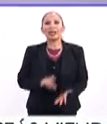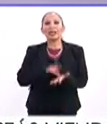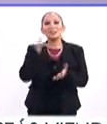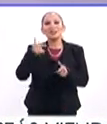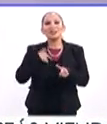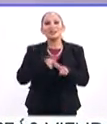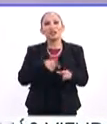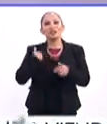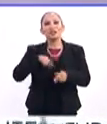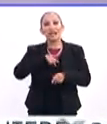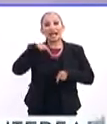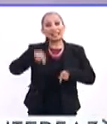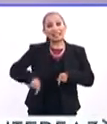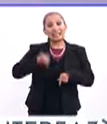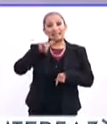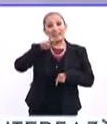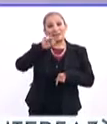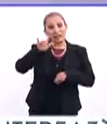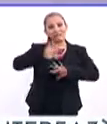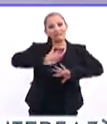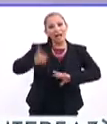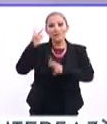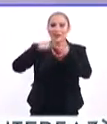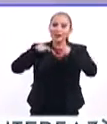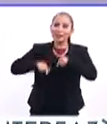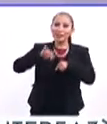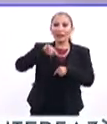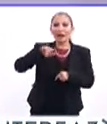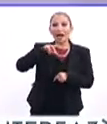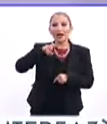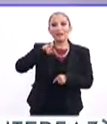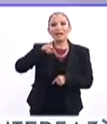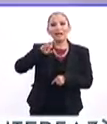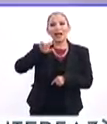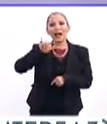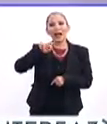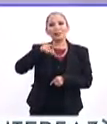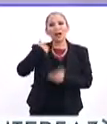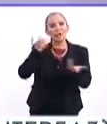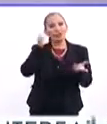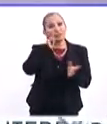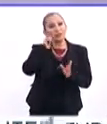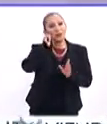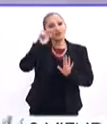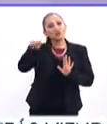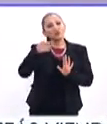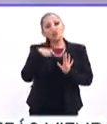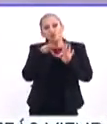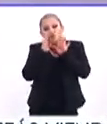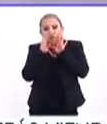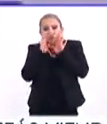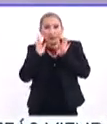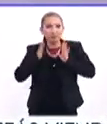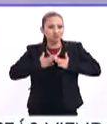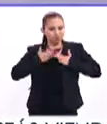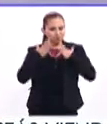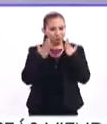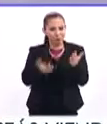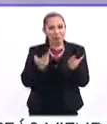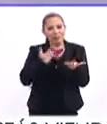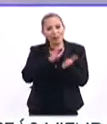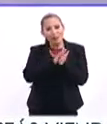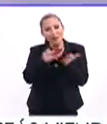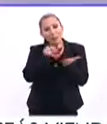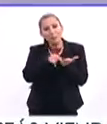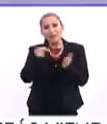Gracias por seguir con nosotros, estamos en Interfaz y ya está con nosotros Javier Aranda, quien nos trae como siempre confesiones literarias para